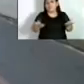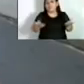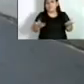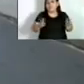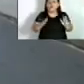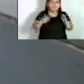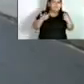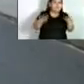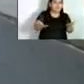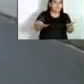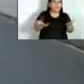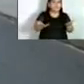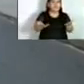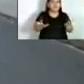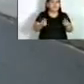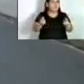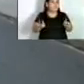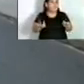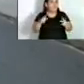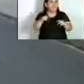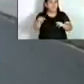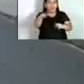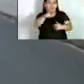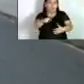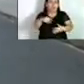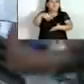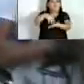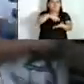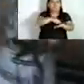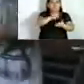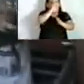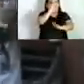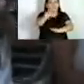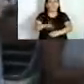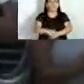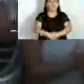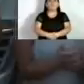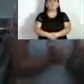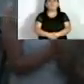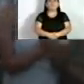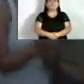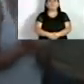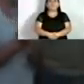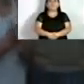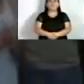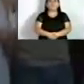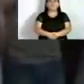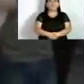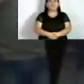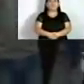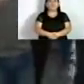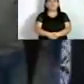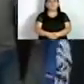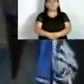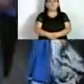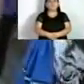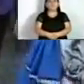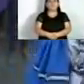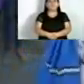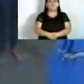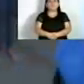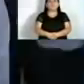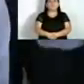hacer que la voluntad del pueblo se respete. ¡No está solo! ¡No está solo! ¡No está solo!